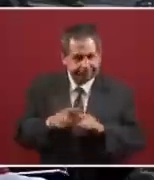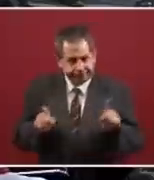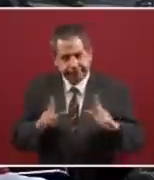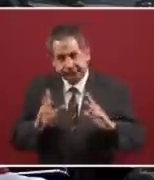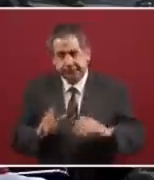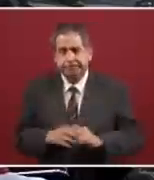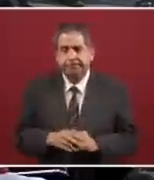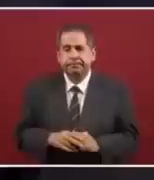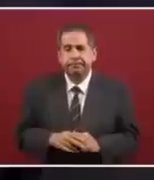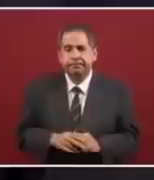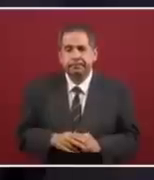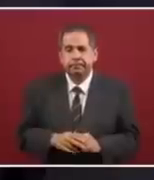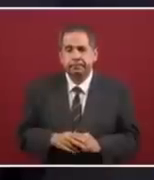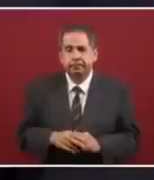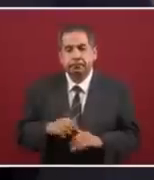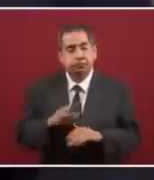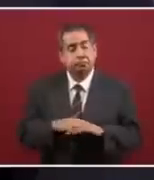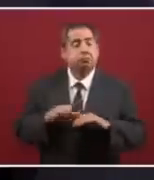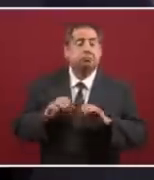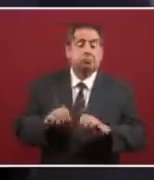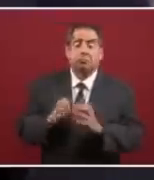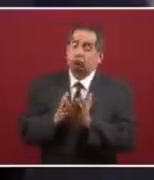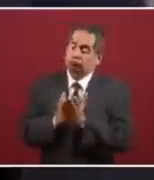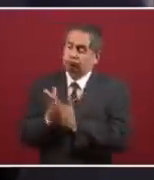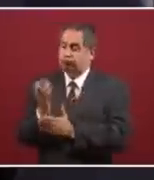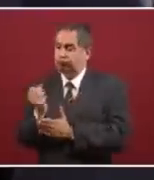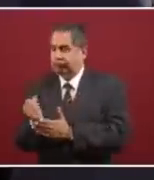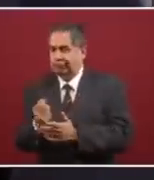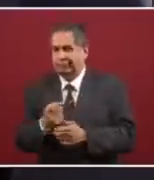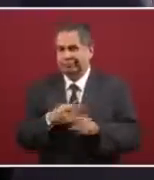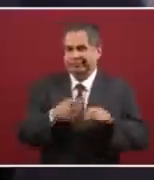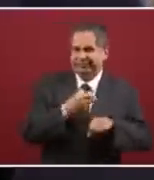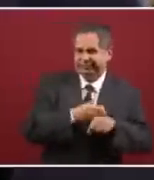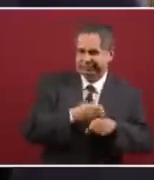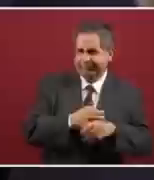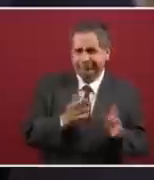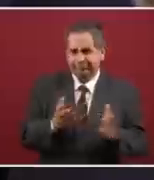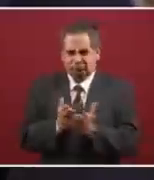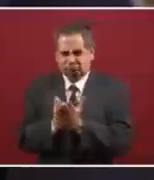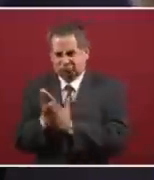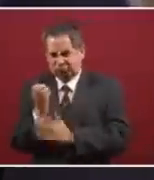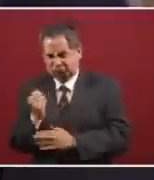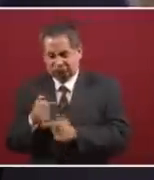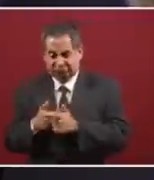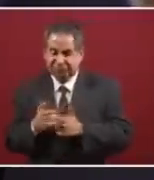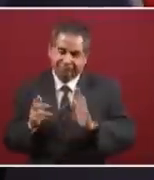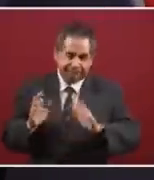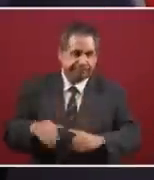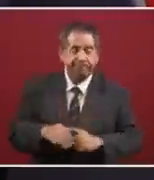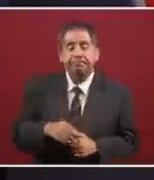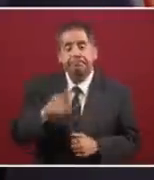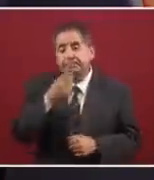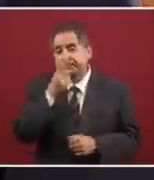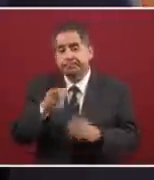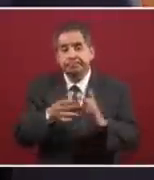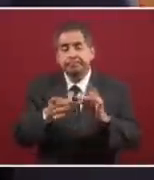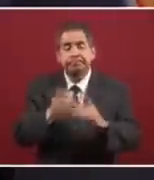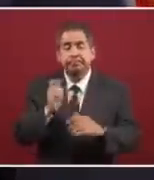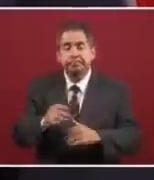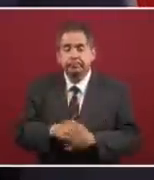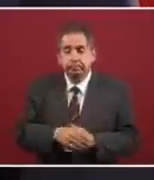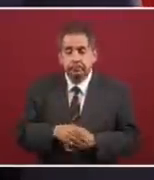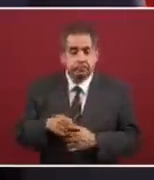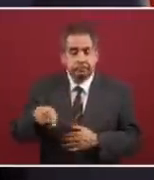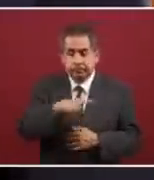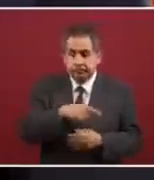este es más elegante este hablar de perseverancia pero todo esto ayuda